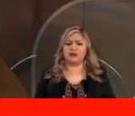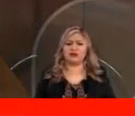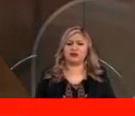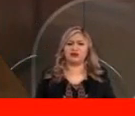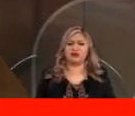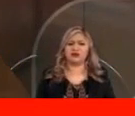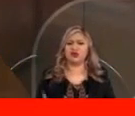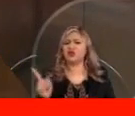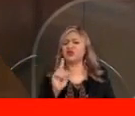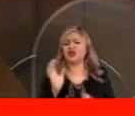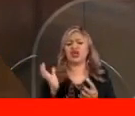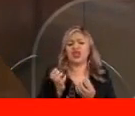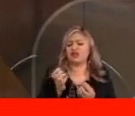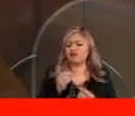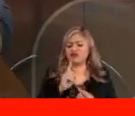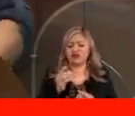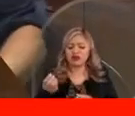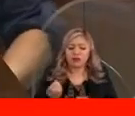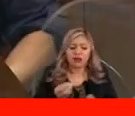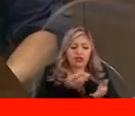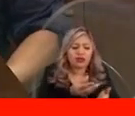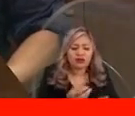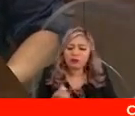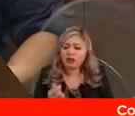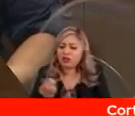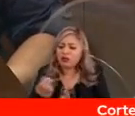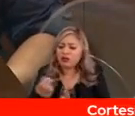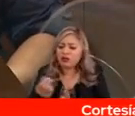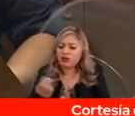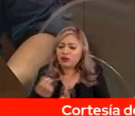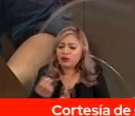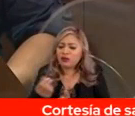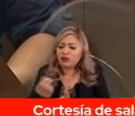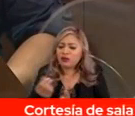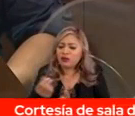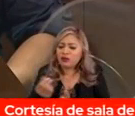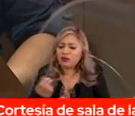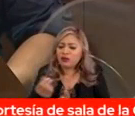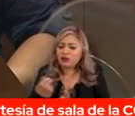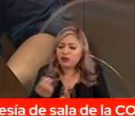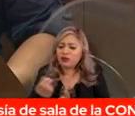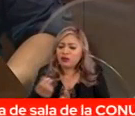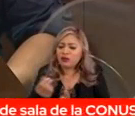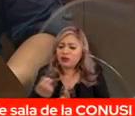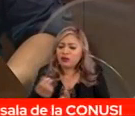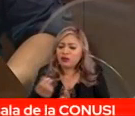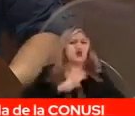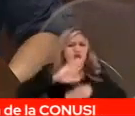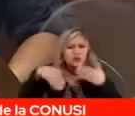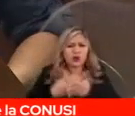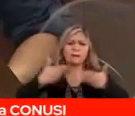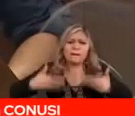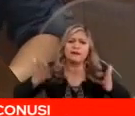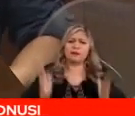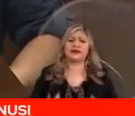no queremos limosna, no queremos subsidio. Queremos trabajo digno, porque así es como el pueblo edifica el país,